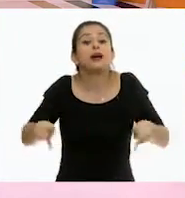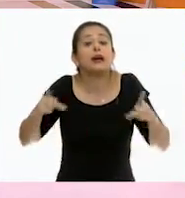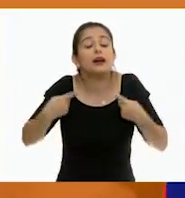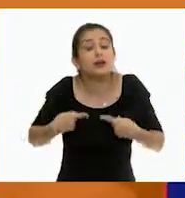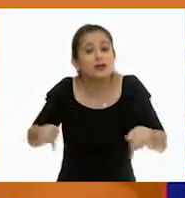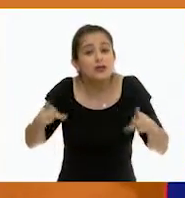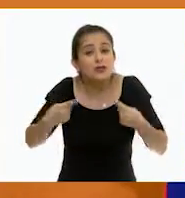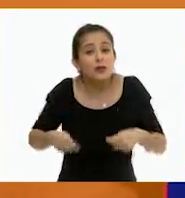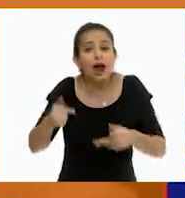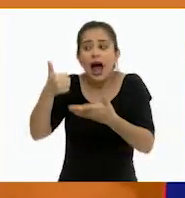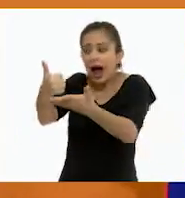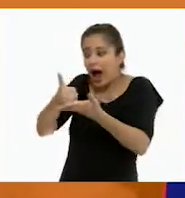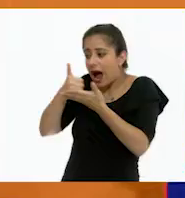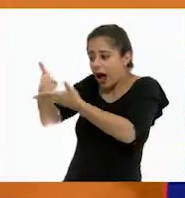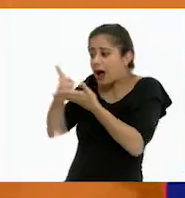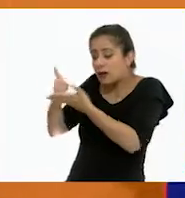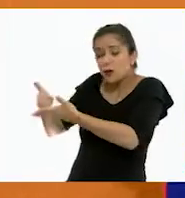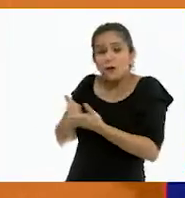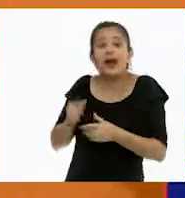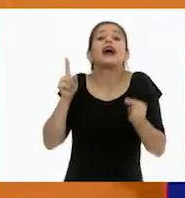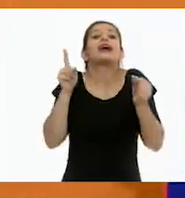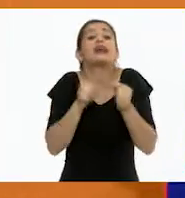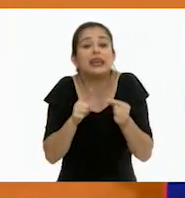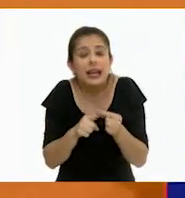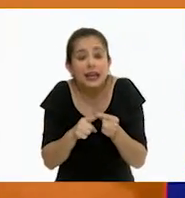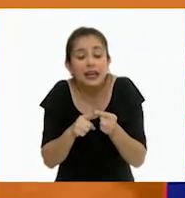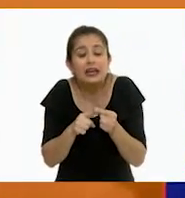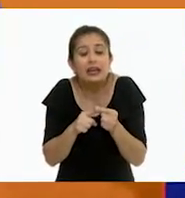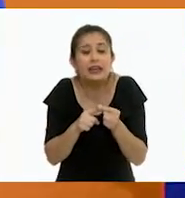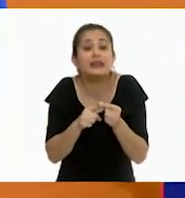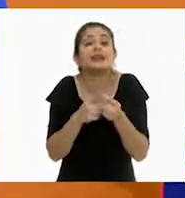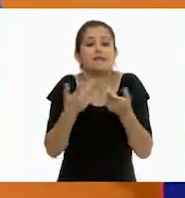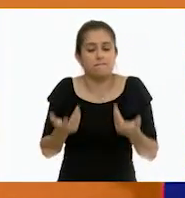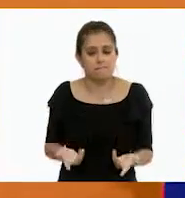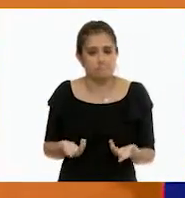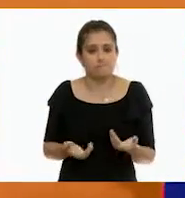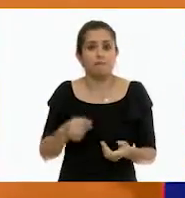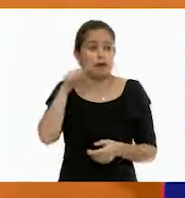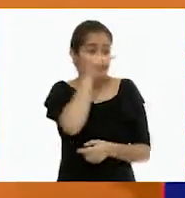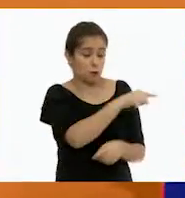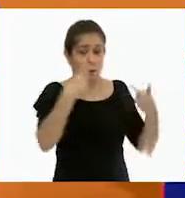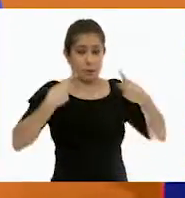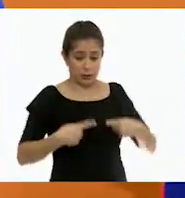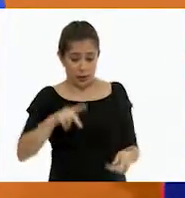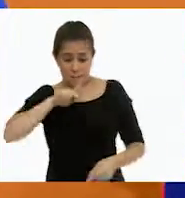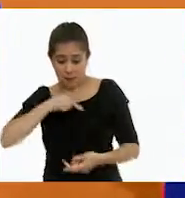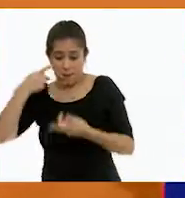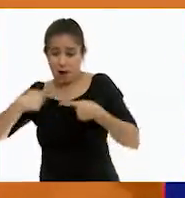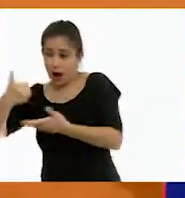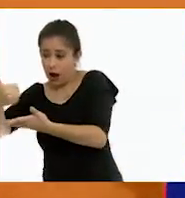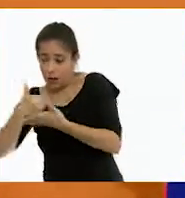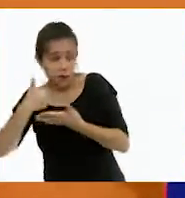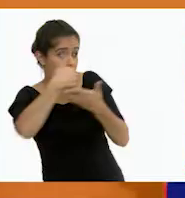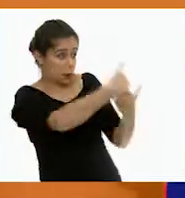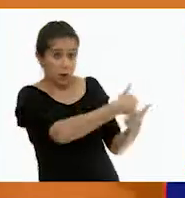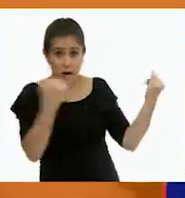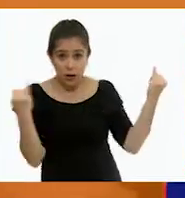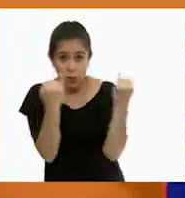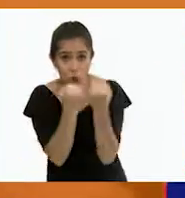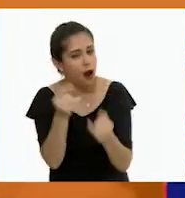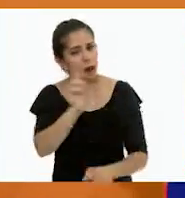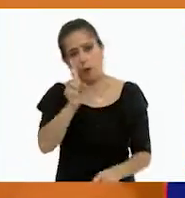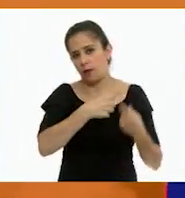con personas que nos ayudan. Por supuesto, no van a ser las mismas tus personas que las mías, ¿no? Puede ser, por